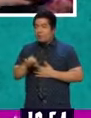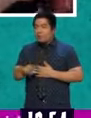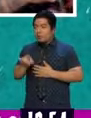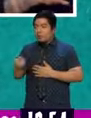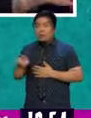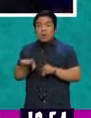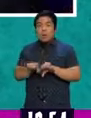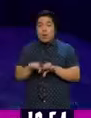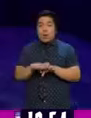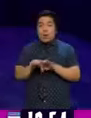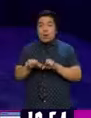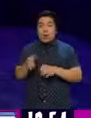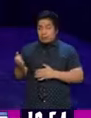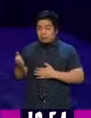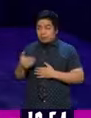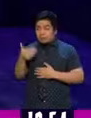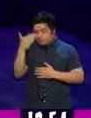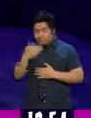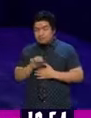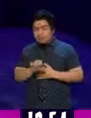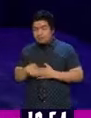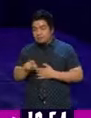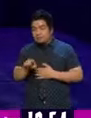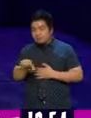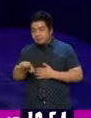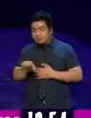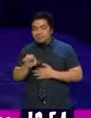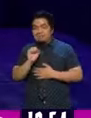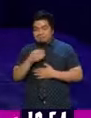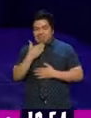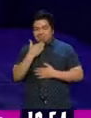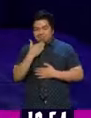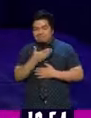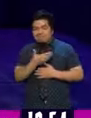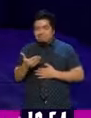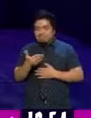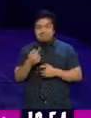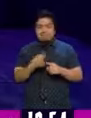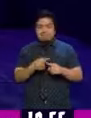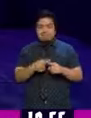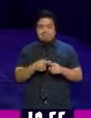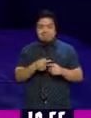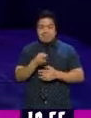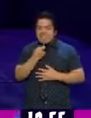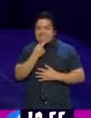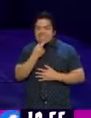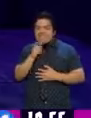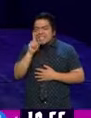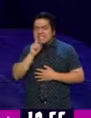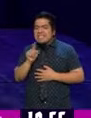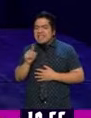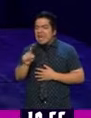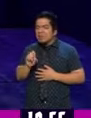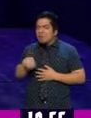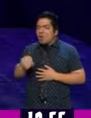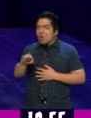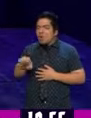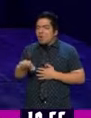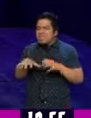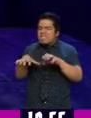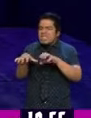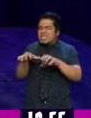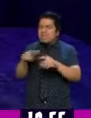tu maestro? Tu micrófono, ahora sí. Hola, Enrique de Niña Zombie. Ahí está. Oigan, ¿quién eligió la niña zombie? O sea, el yo ya sé quién.